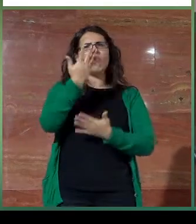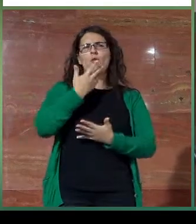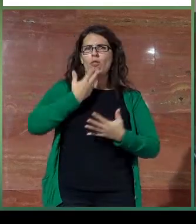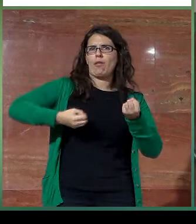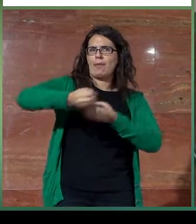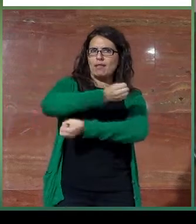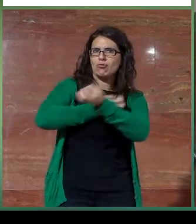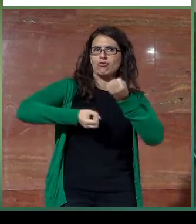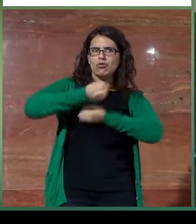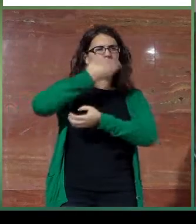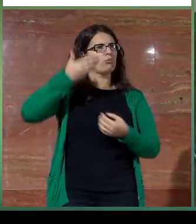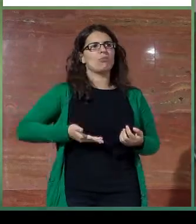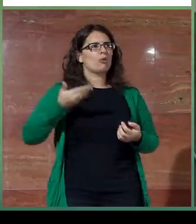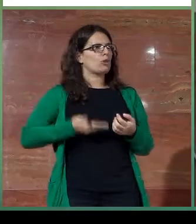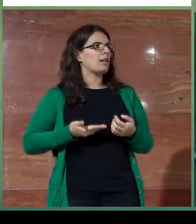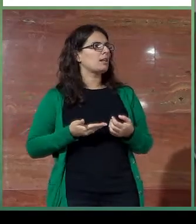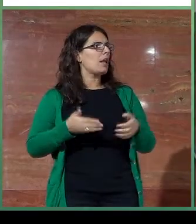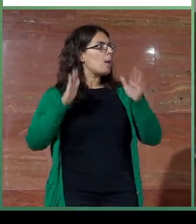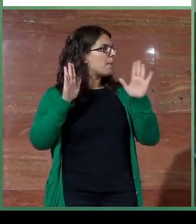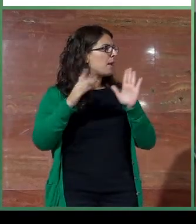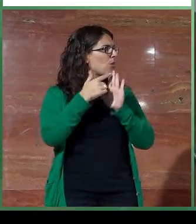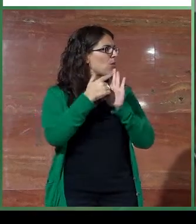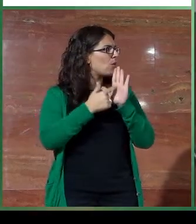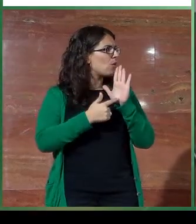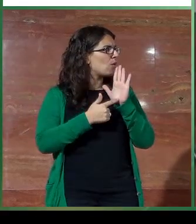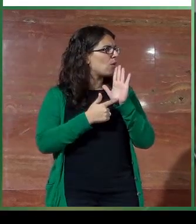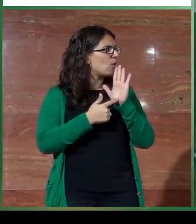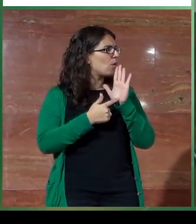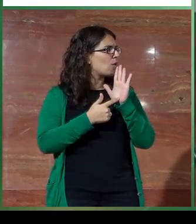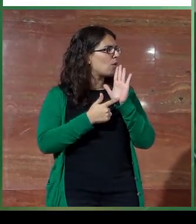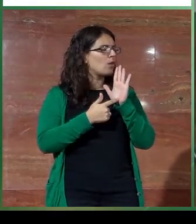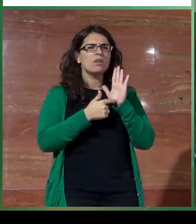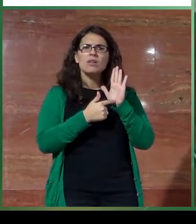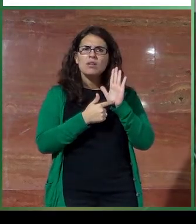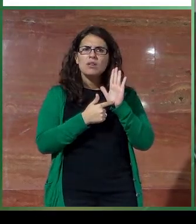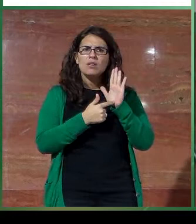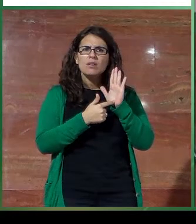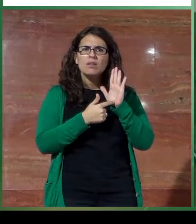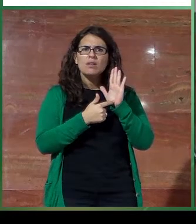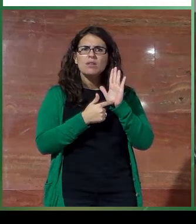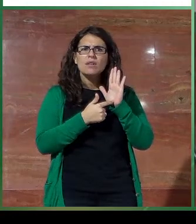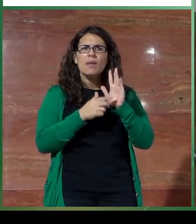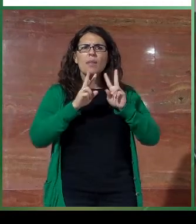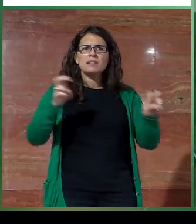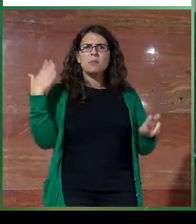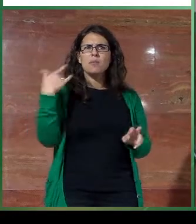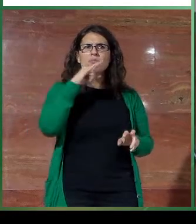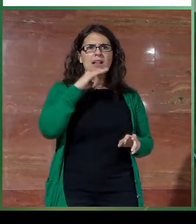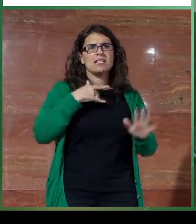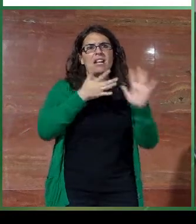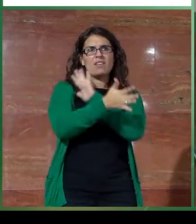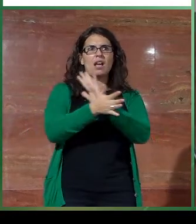conocimiento, pero todo esto no es porque ustedes lo han hecho mal desde el principio. Quiero decir, estamos intentando arreglar